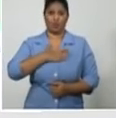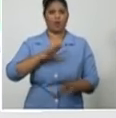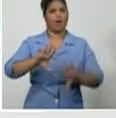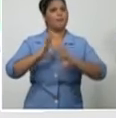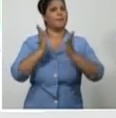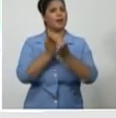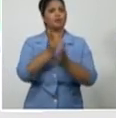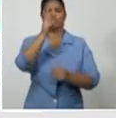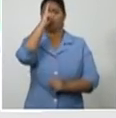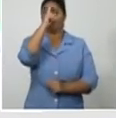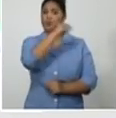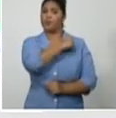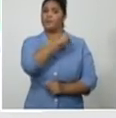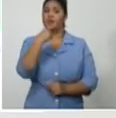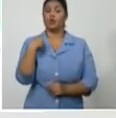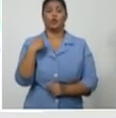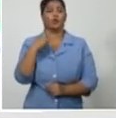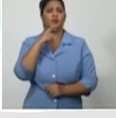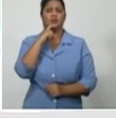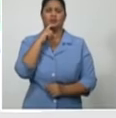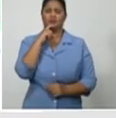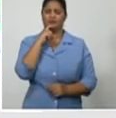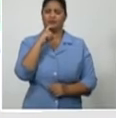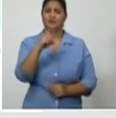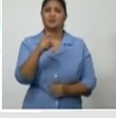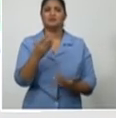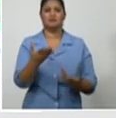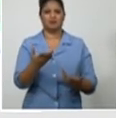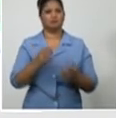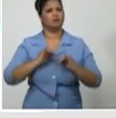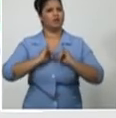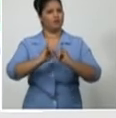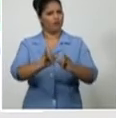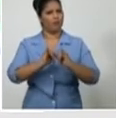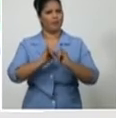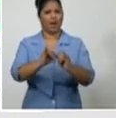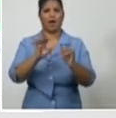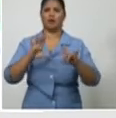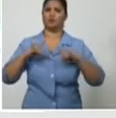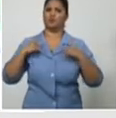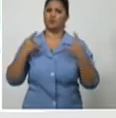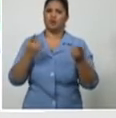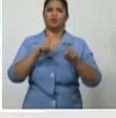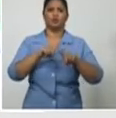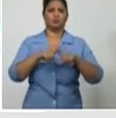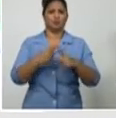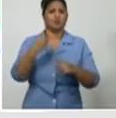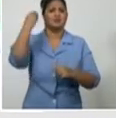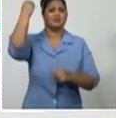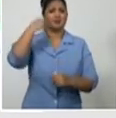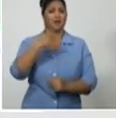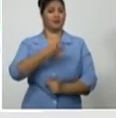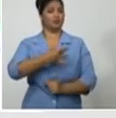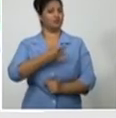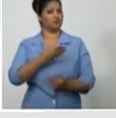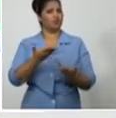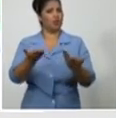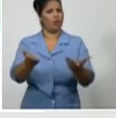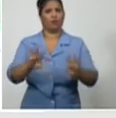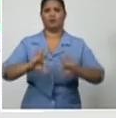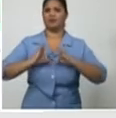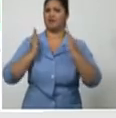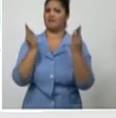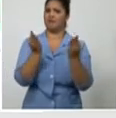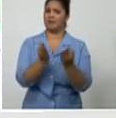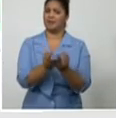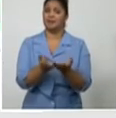familiares y amistades por cada uno de ellos y nada, son de